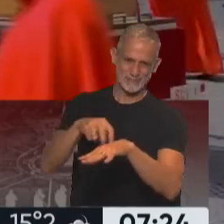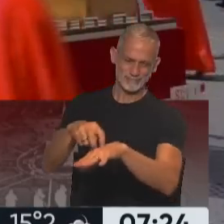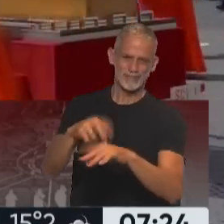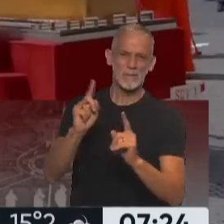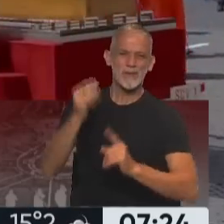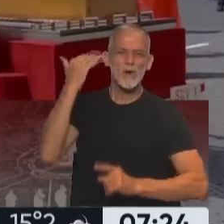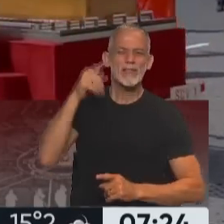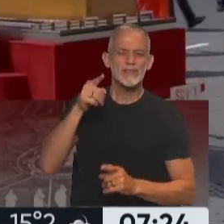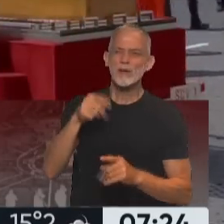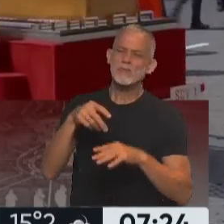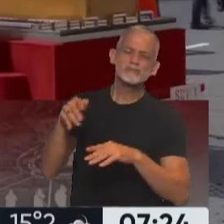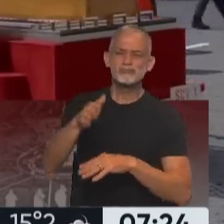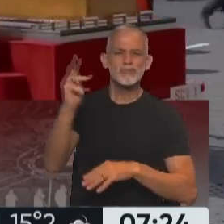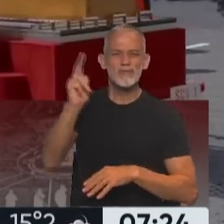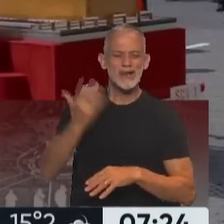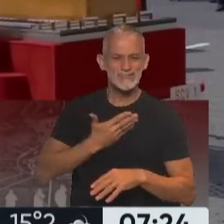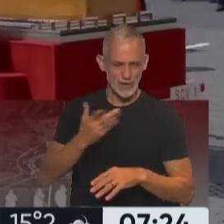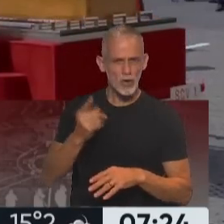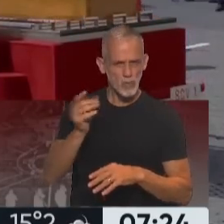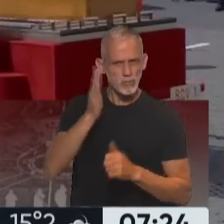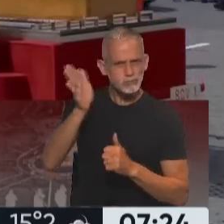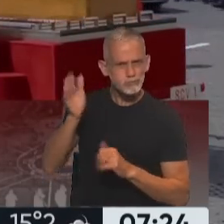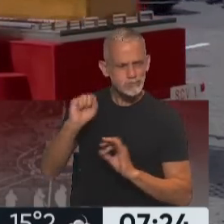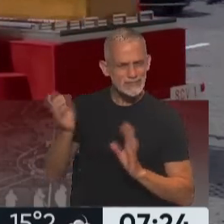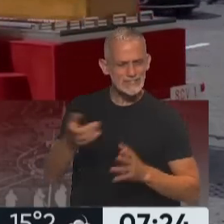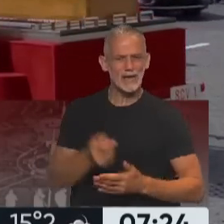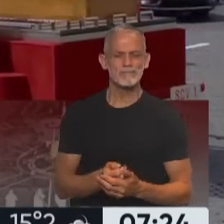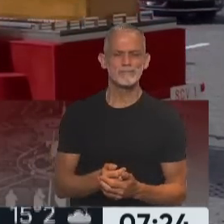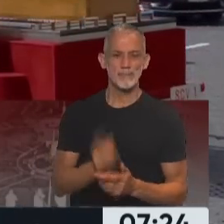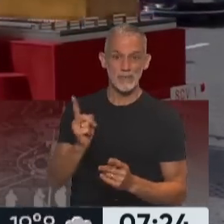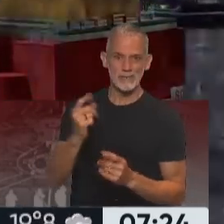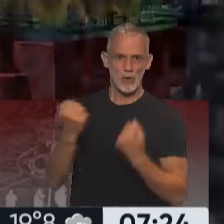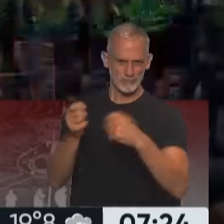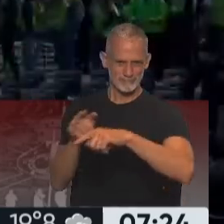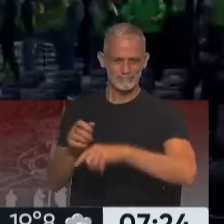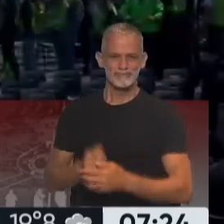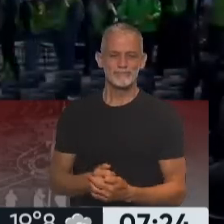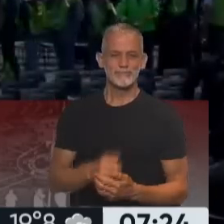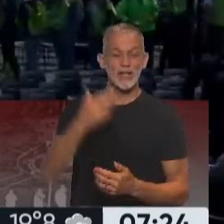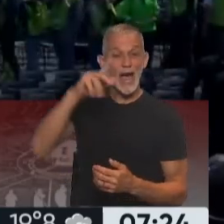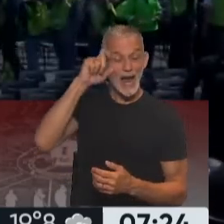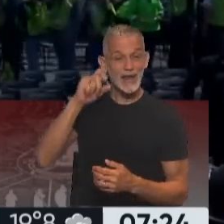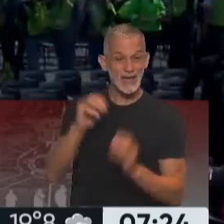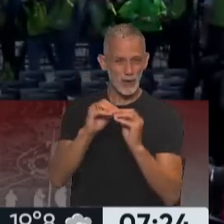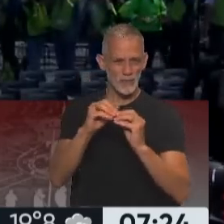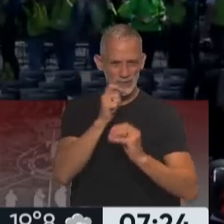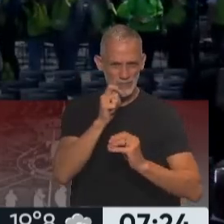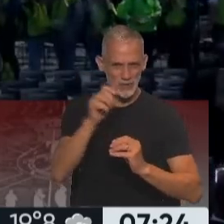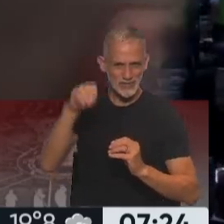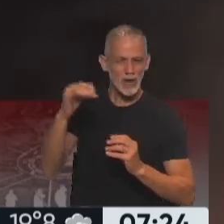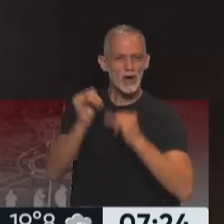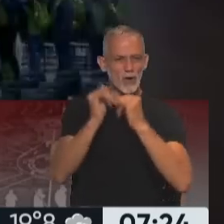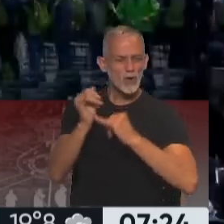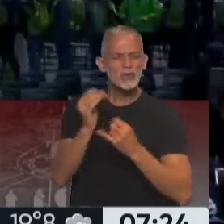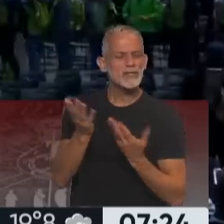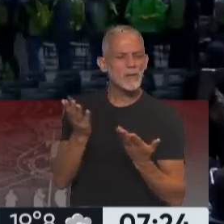para recorridas de Francisco en Oriente. Y nos contaba más tempranito Ale Puertas, que está allí en Santa María la Mayor, aguardando justamente